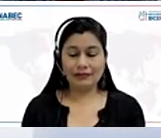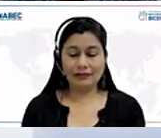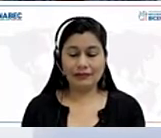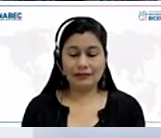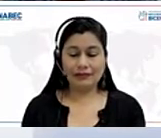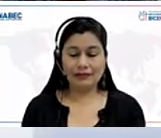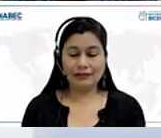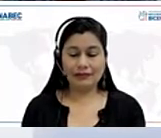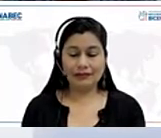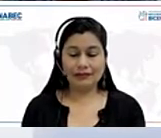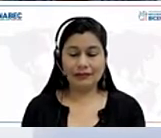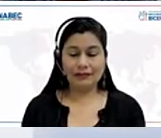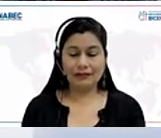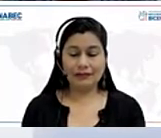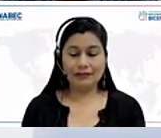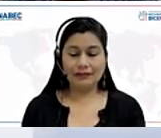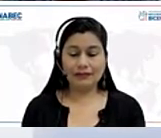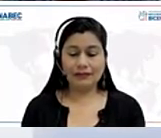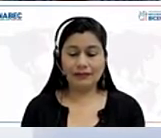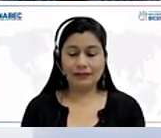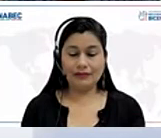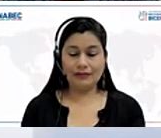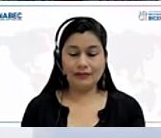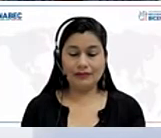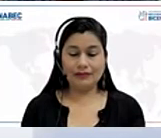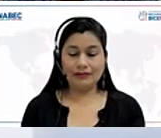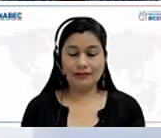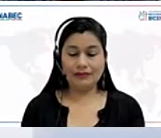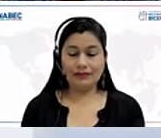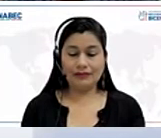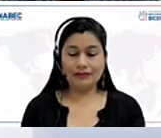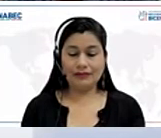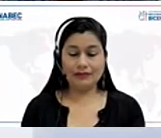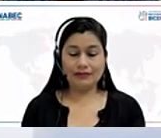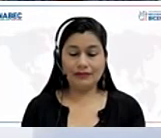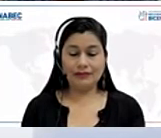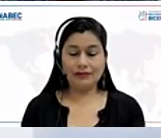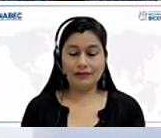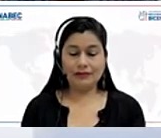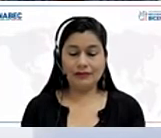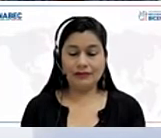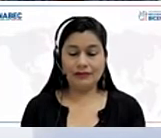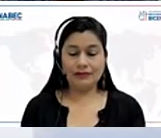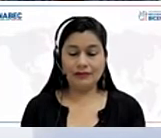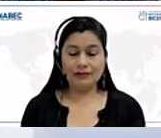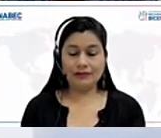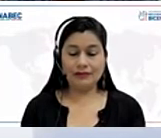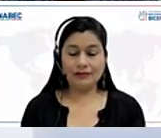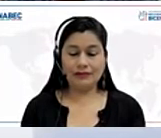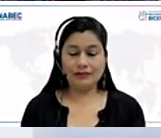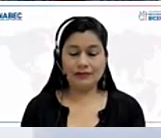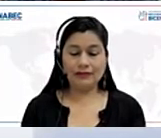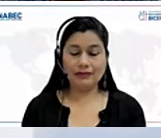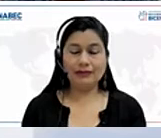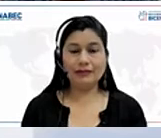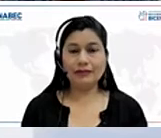Así que en ese sentido, no es obligatorio o muy indispensable que